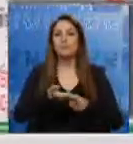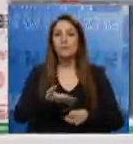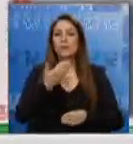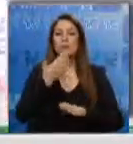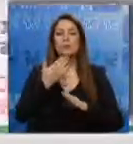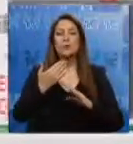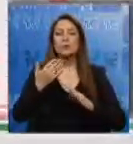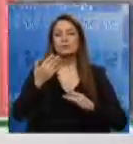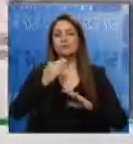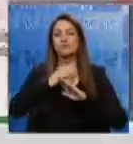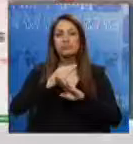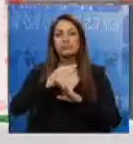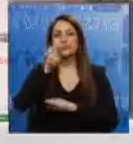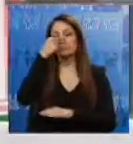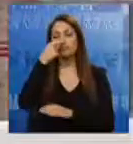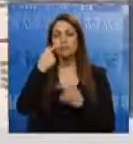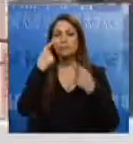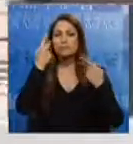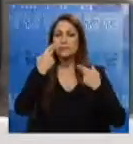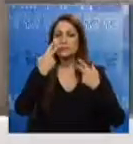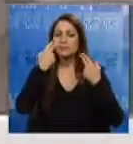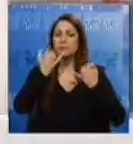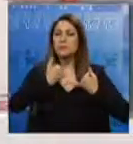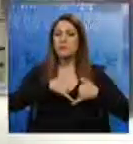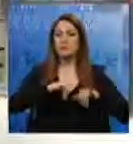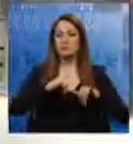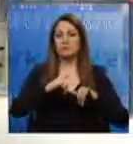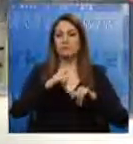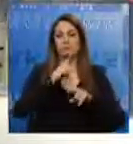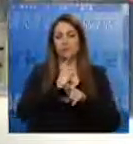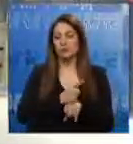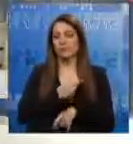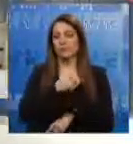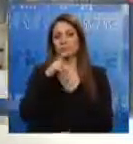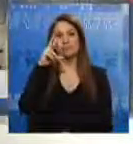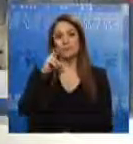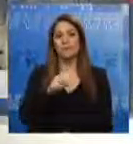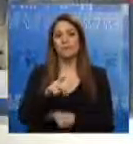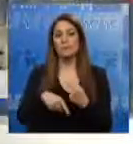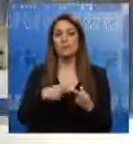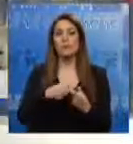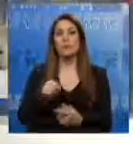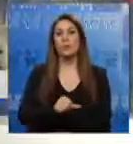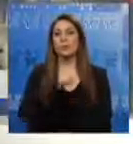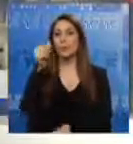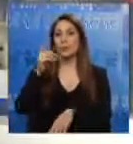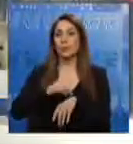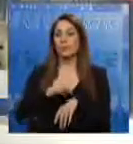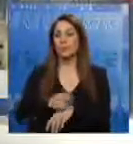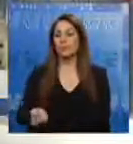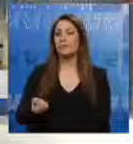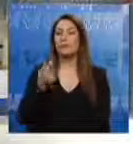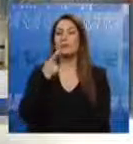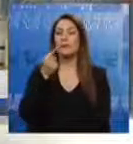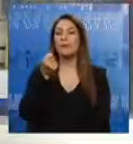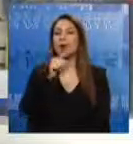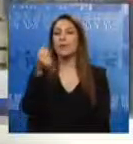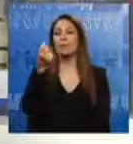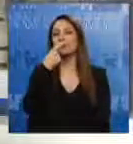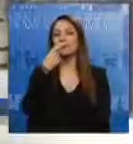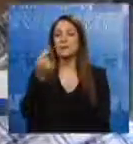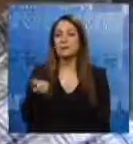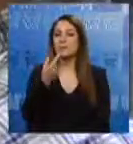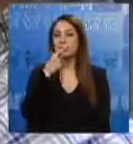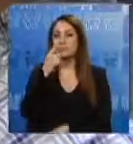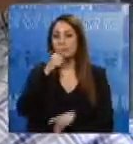de los fármacos. Le podría contrarrestar el medicamento y cuando ya quiera administrarse otro medicamento el cuerpo ya no le acepta porque se